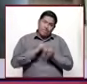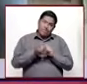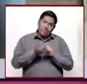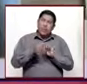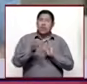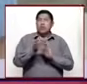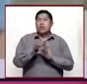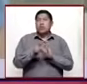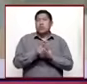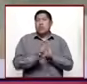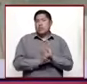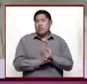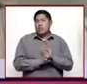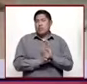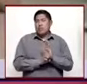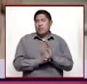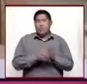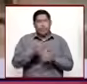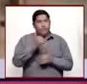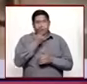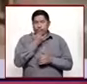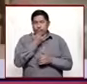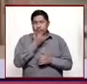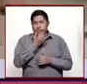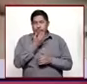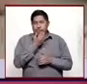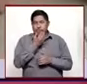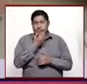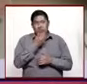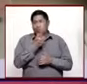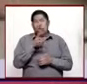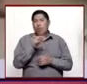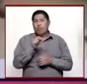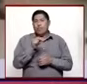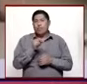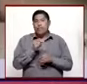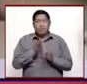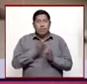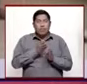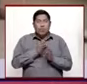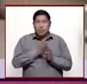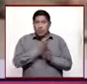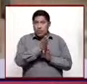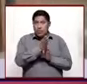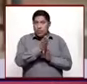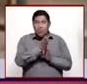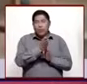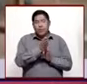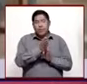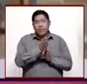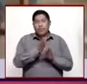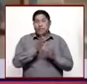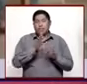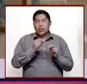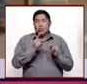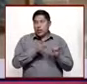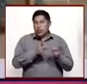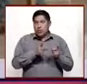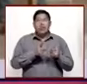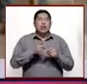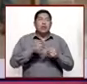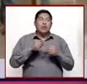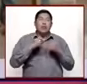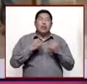Constitución. Hemos indicado que no corresponde la vía de la iniciativa